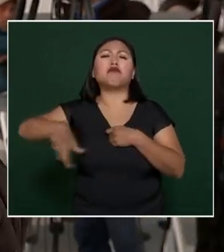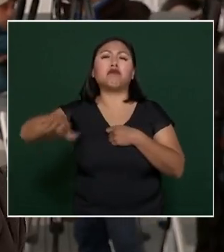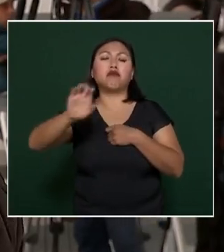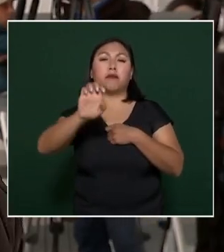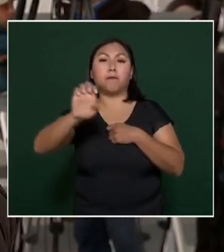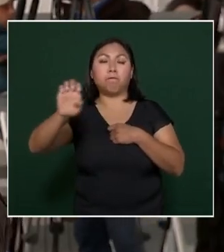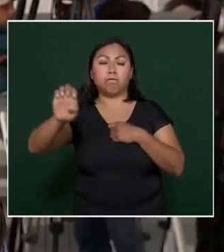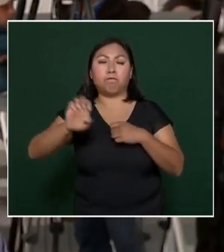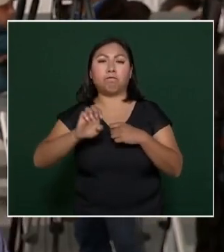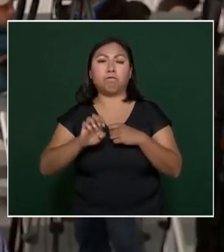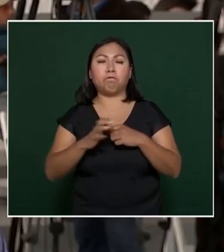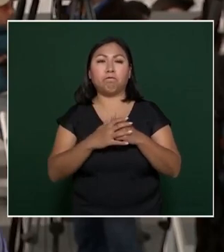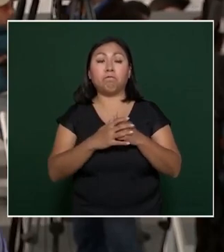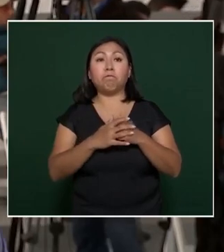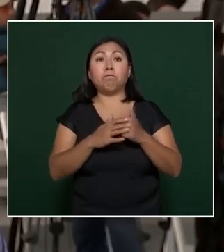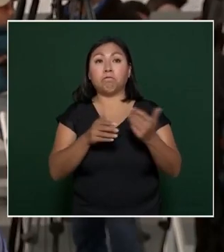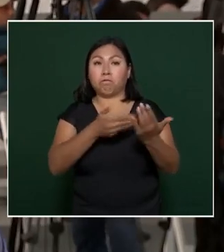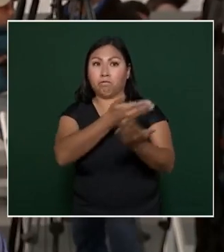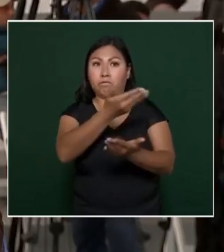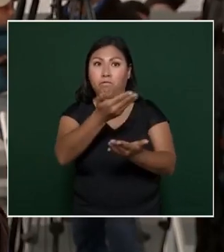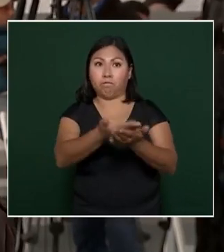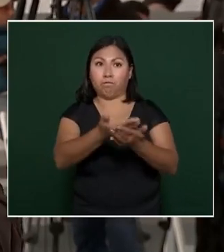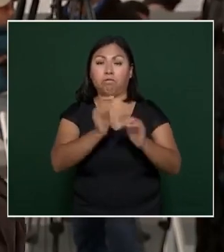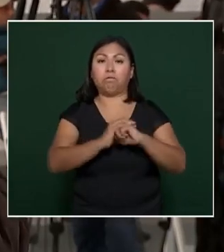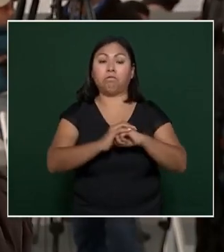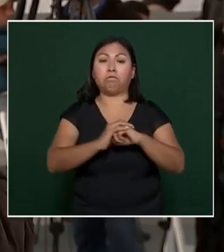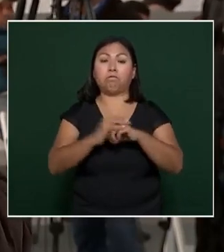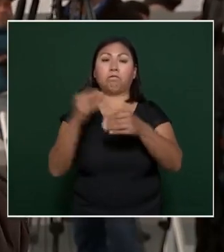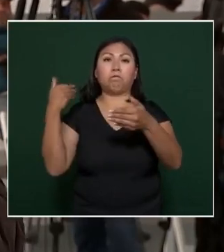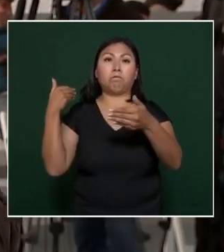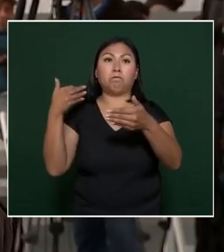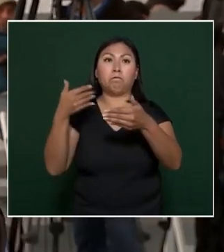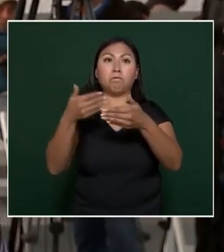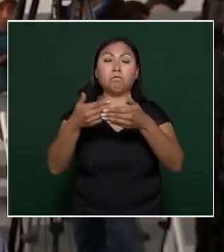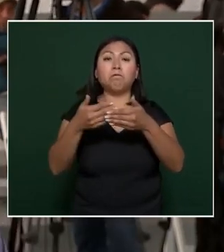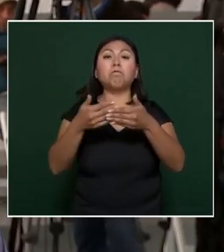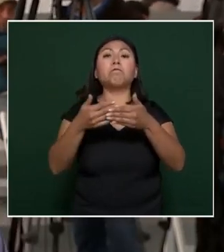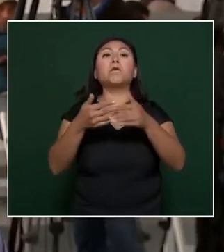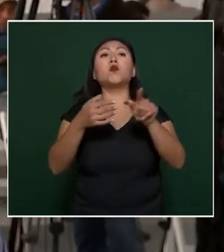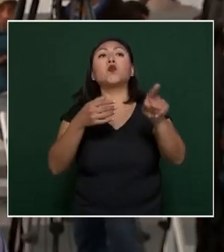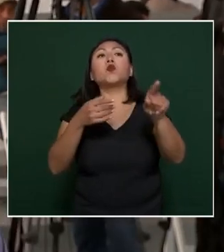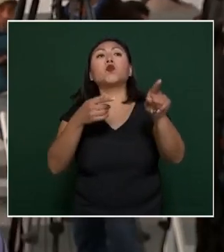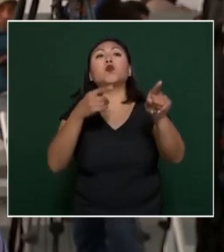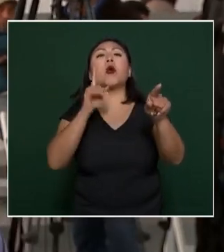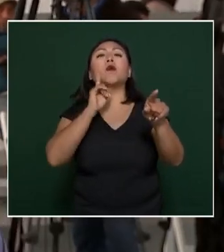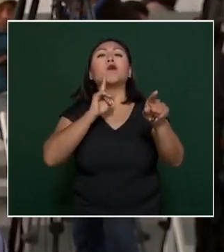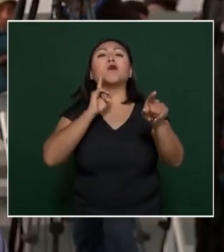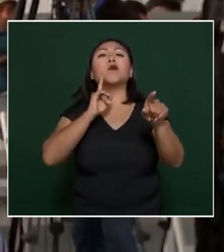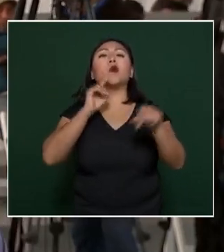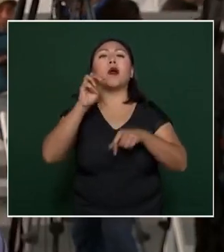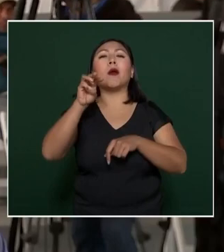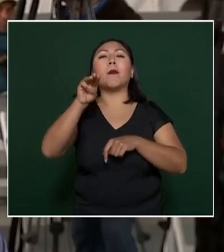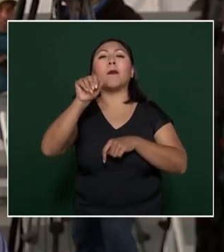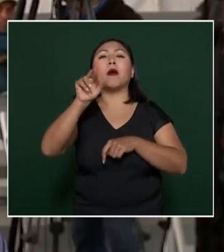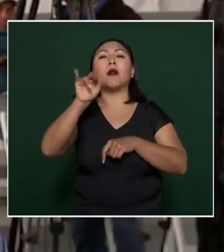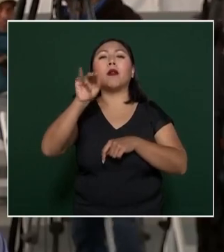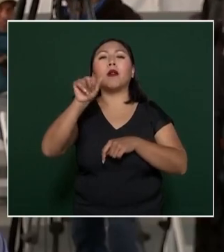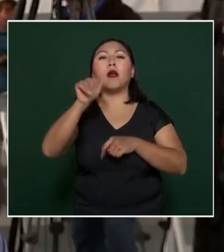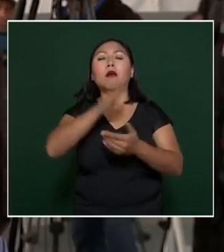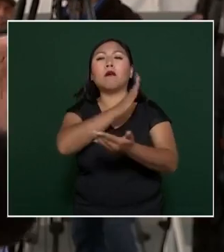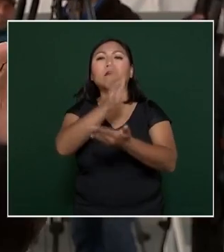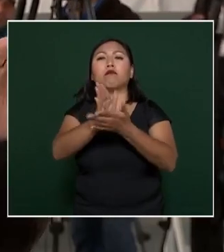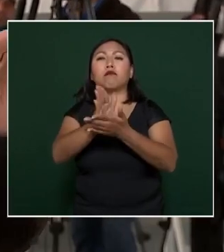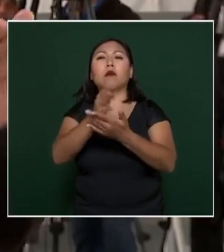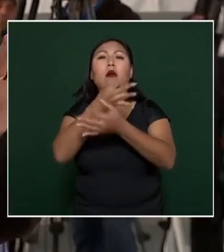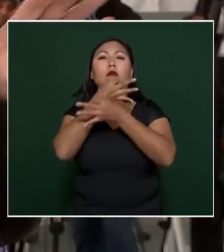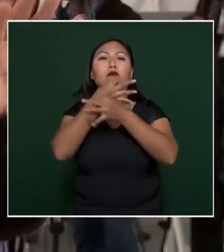de que ahora en estos años en unos días va a presentar su informe la gobernadora se han estado llevando a cabo